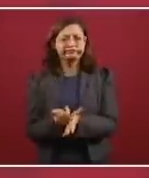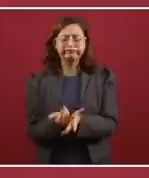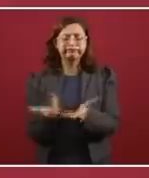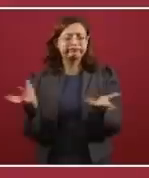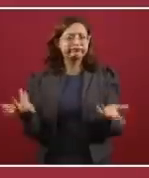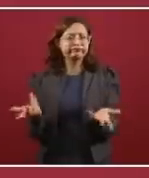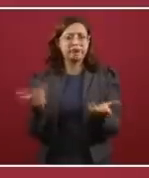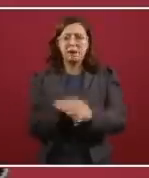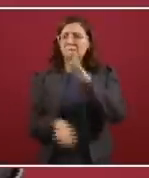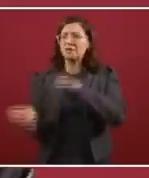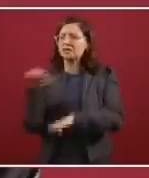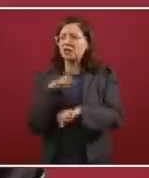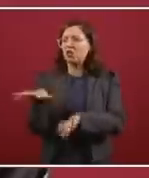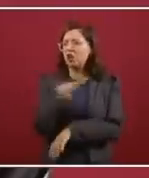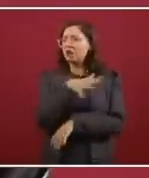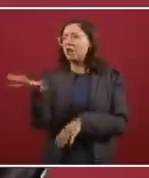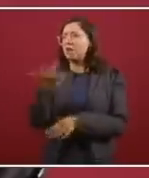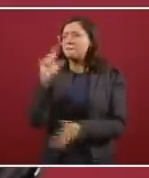empresarios en general.